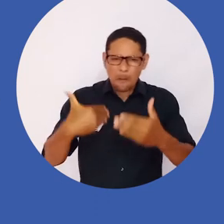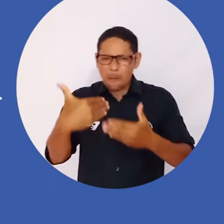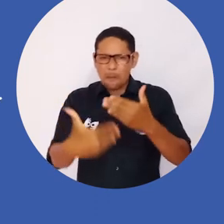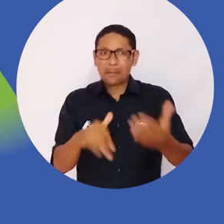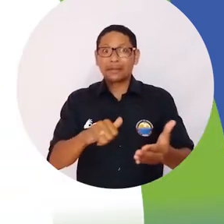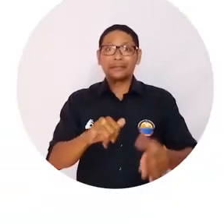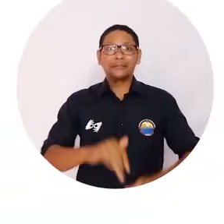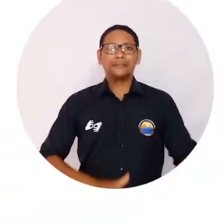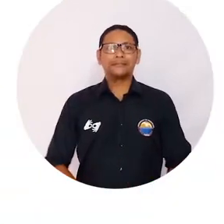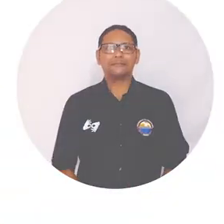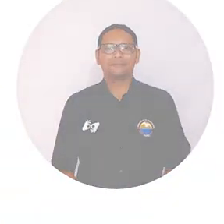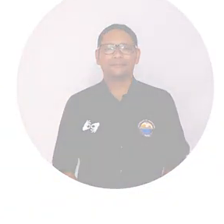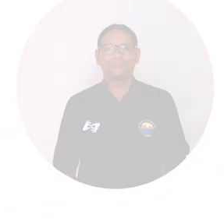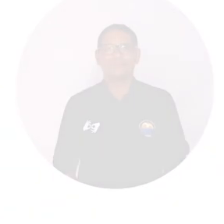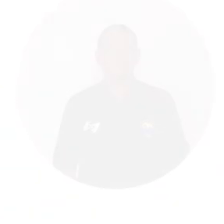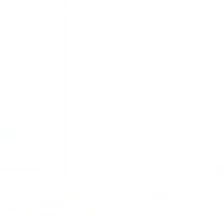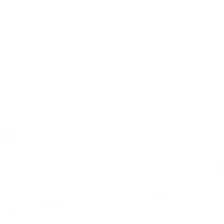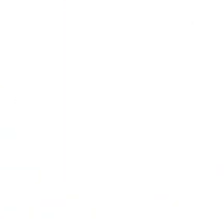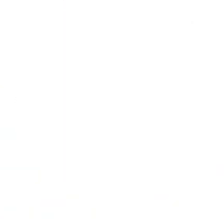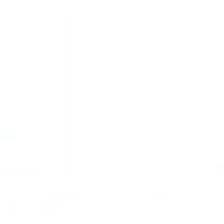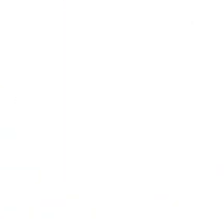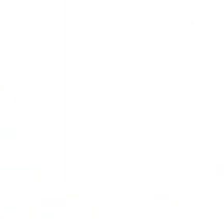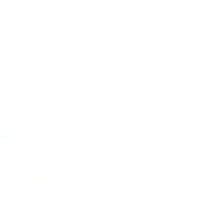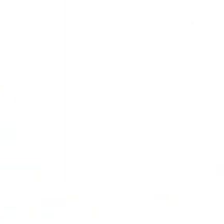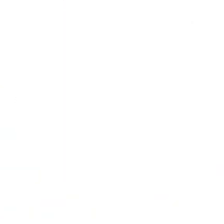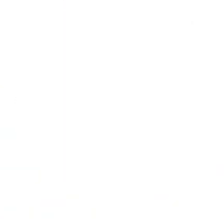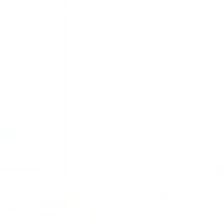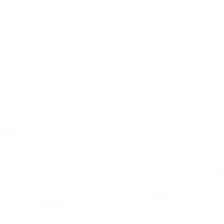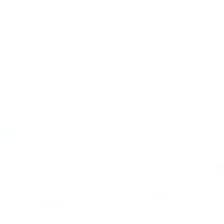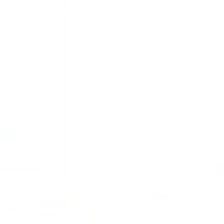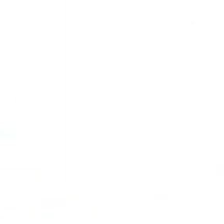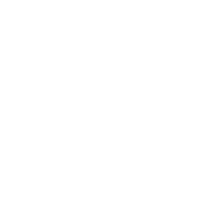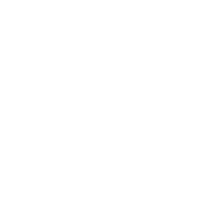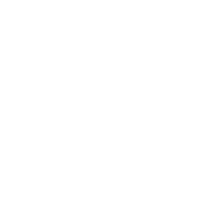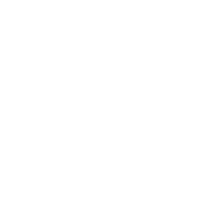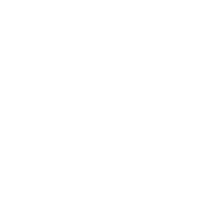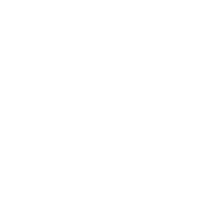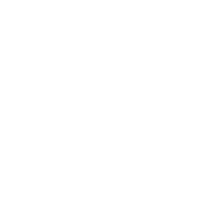deportistas. Universidad del Magdalena, aún más incluyente e innovadora.